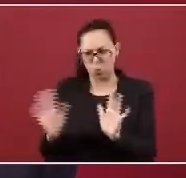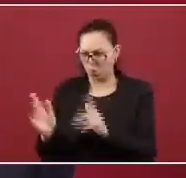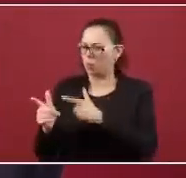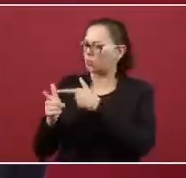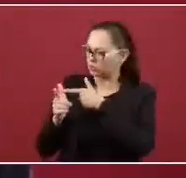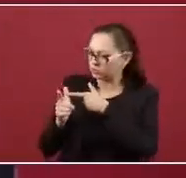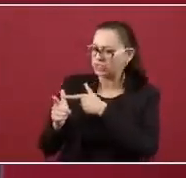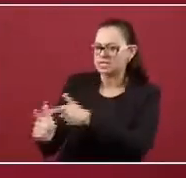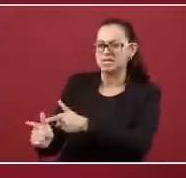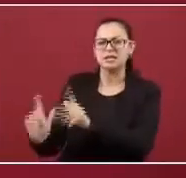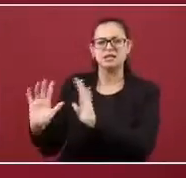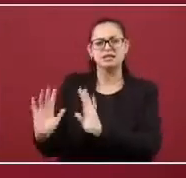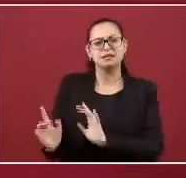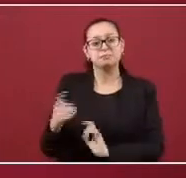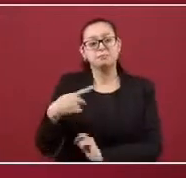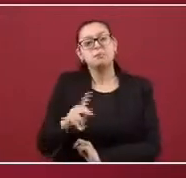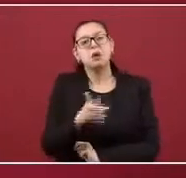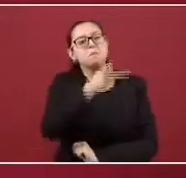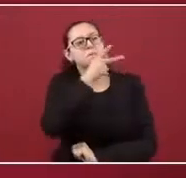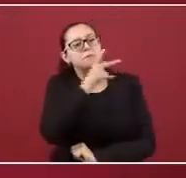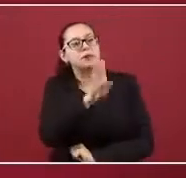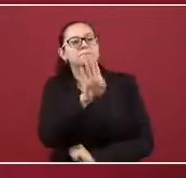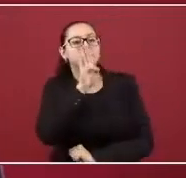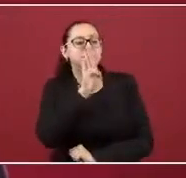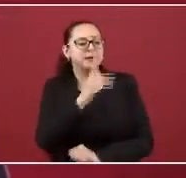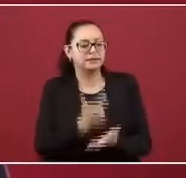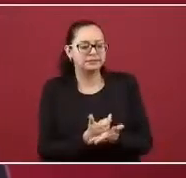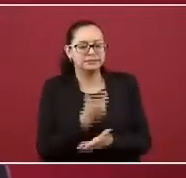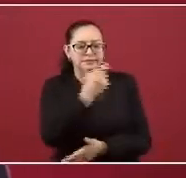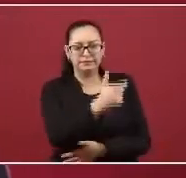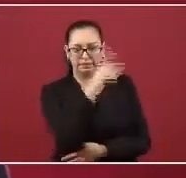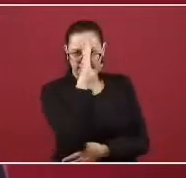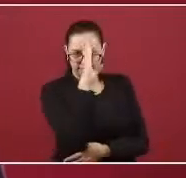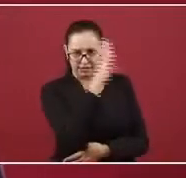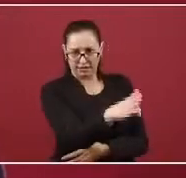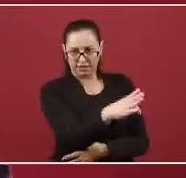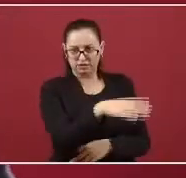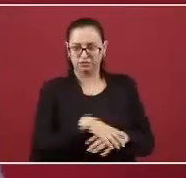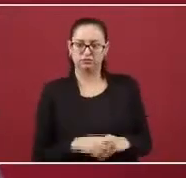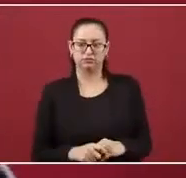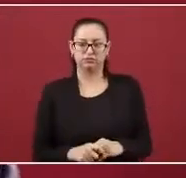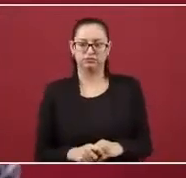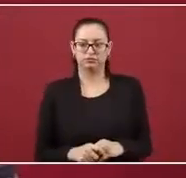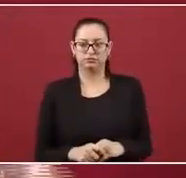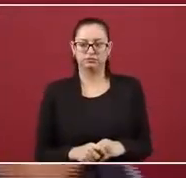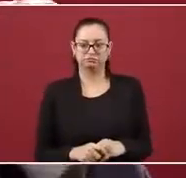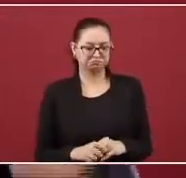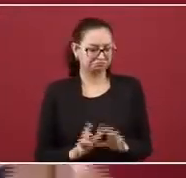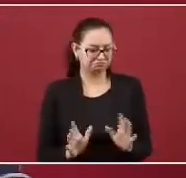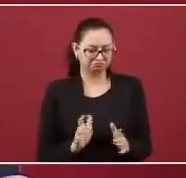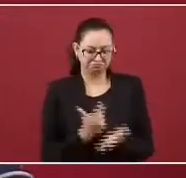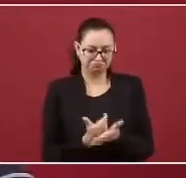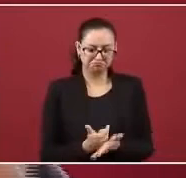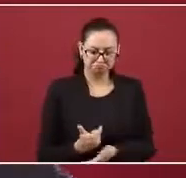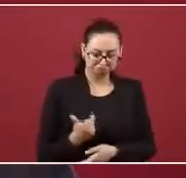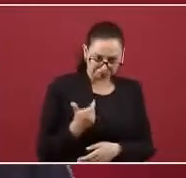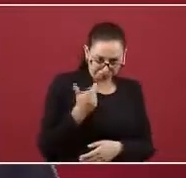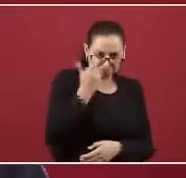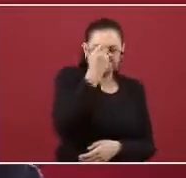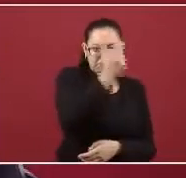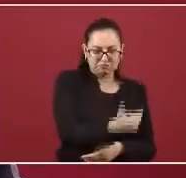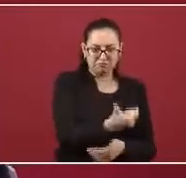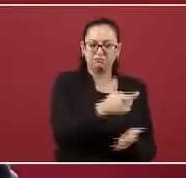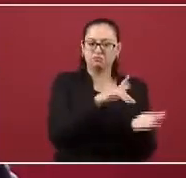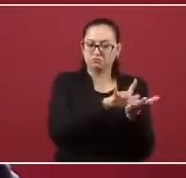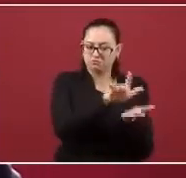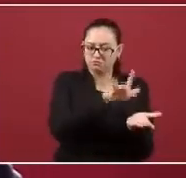manera directa a los padres, se les va a entregar de manera directa el